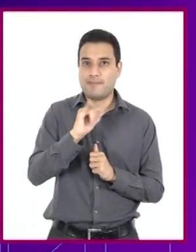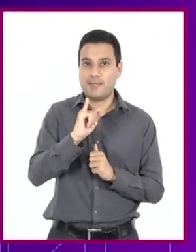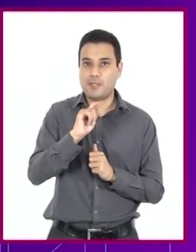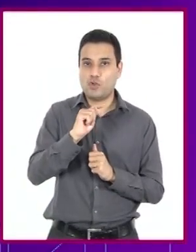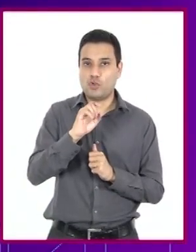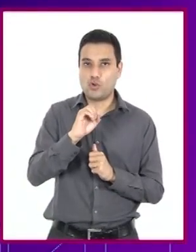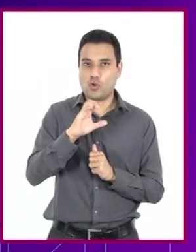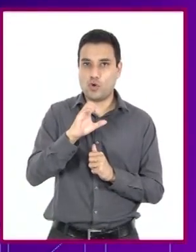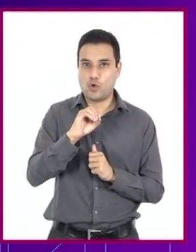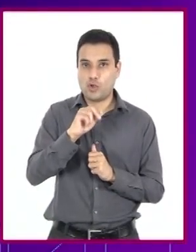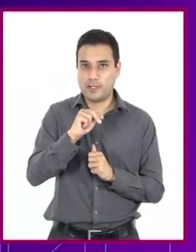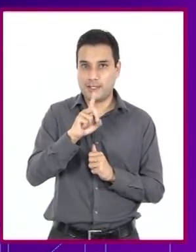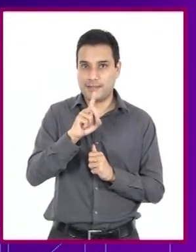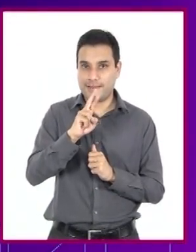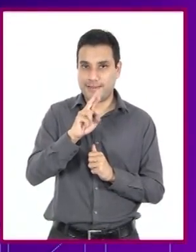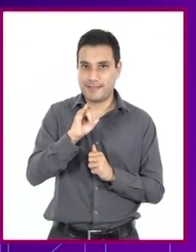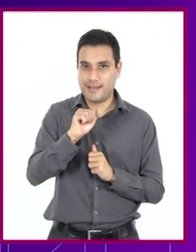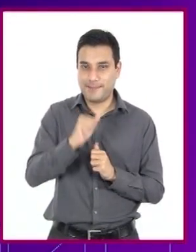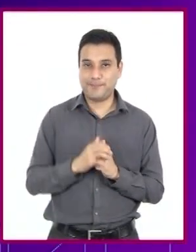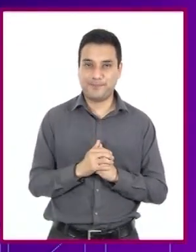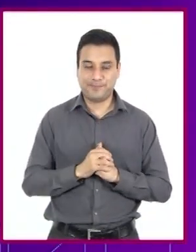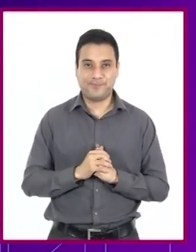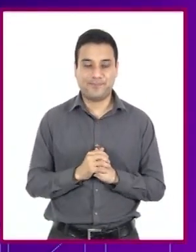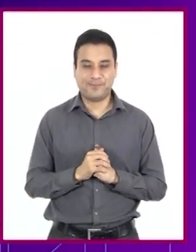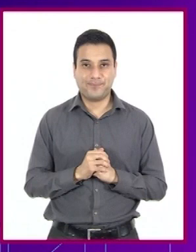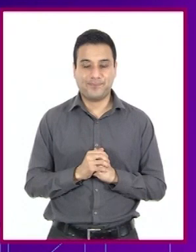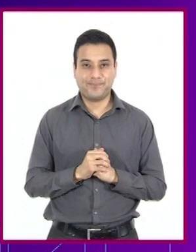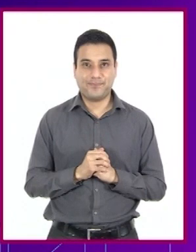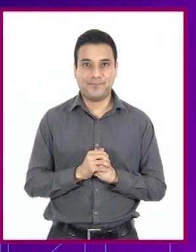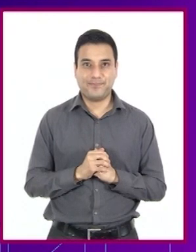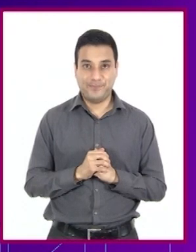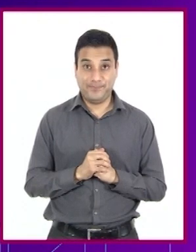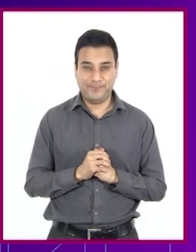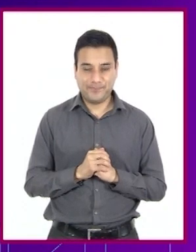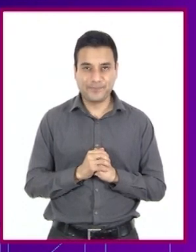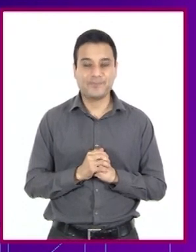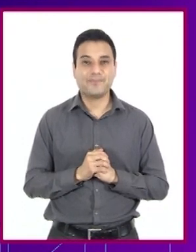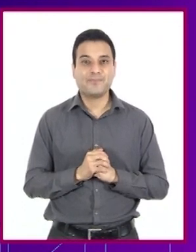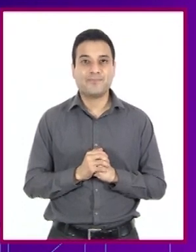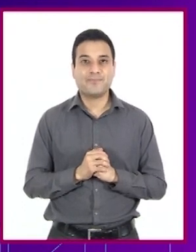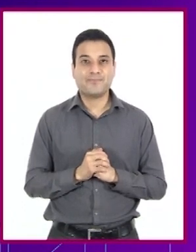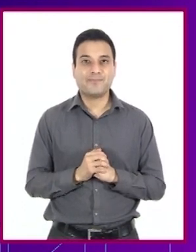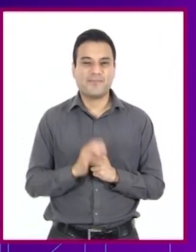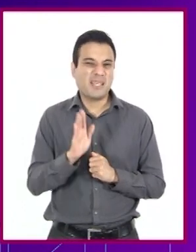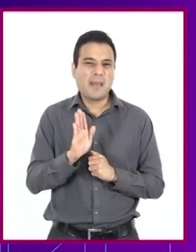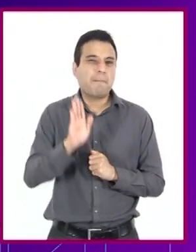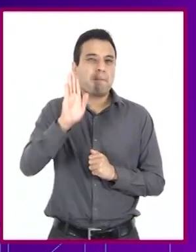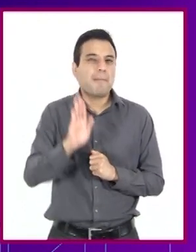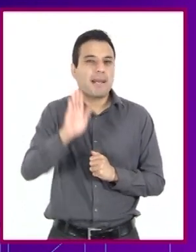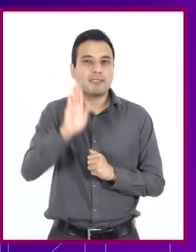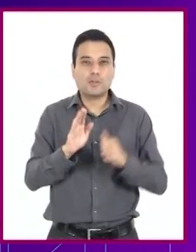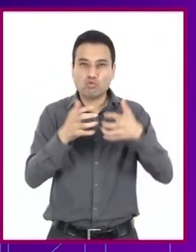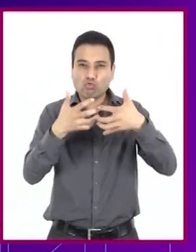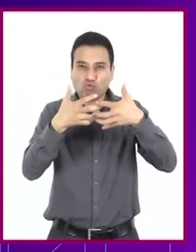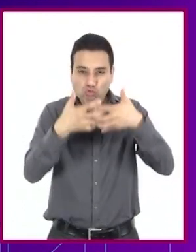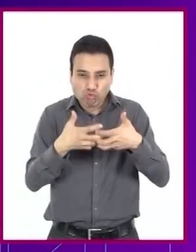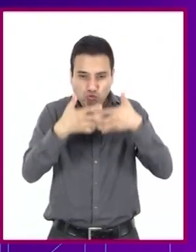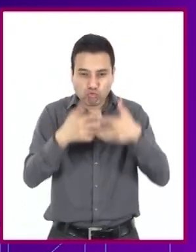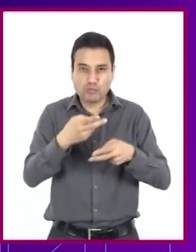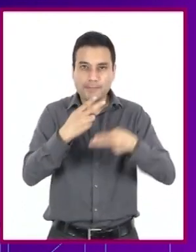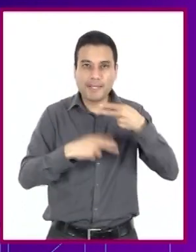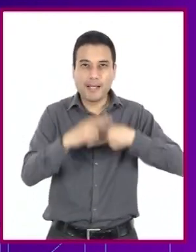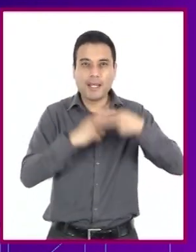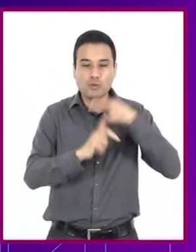como podemos leer aquí, se le considera la central energética de la célula.